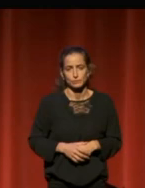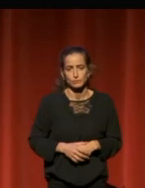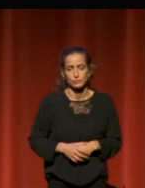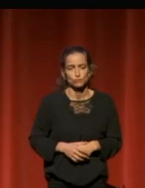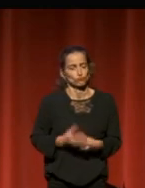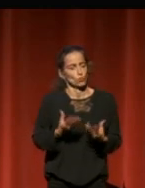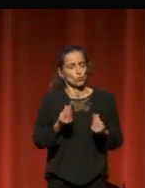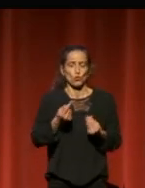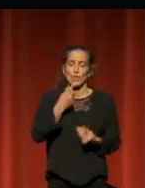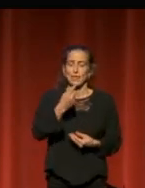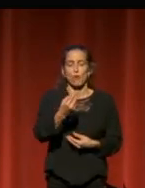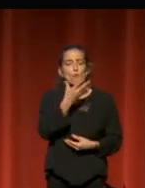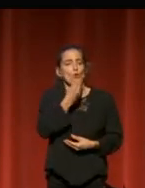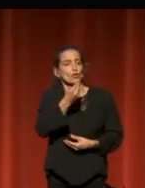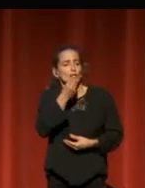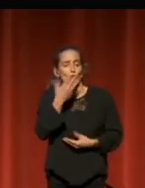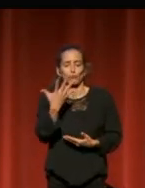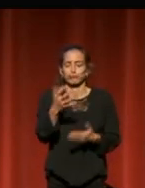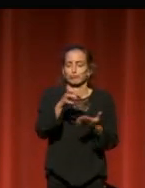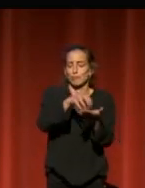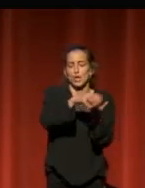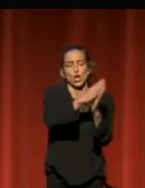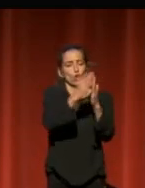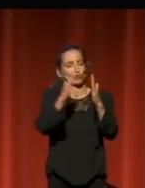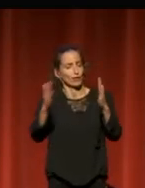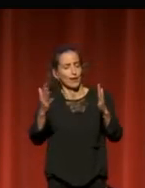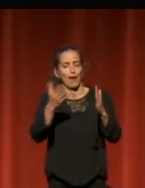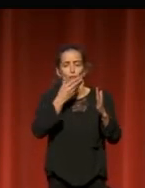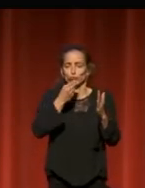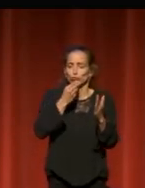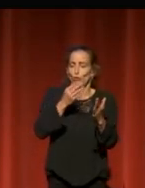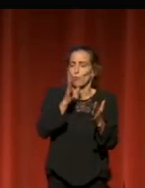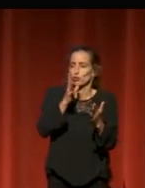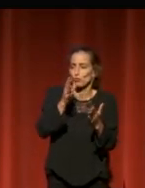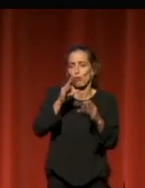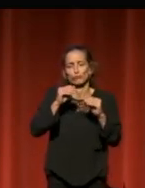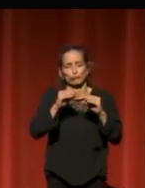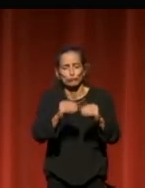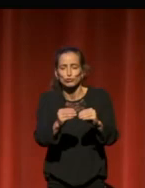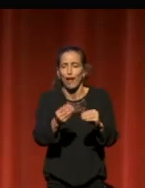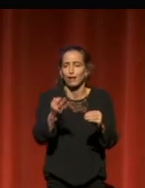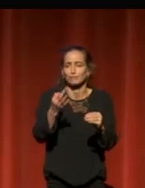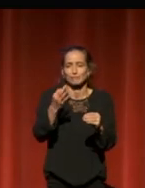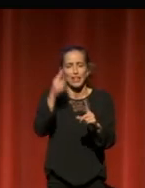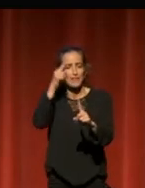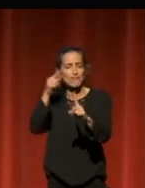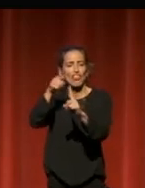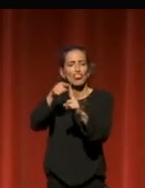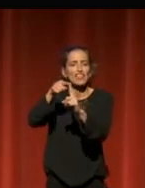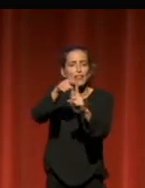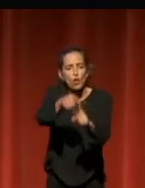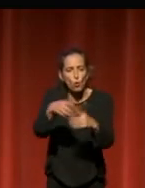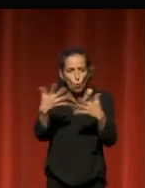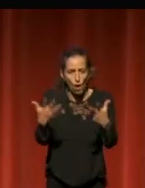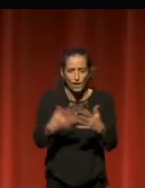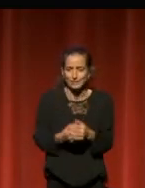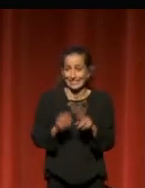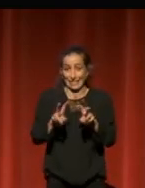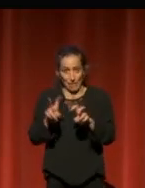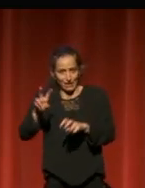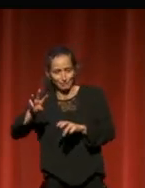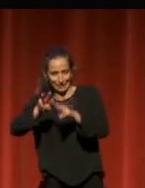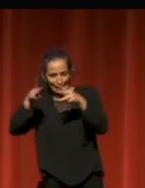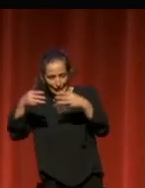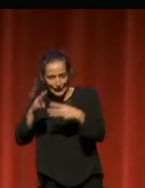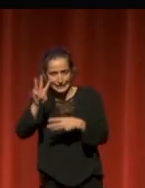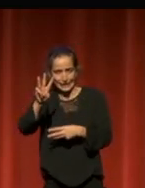lo importante que son las bibliotecas, para lo que sirven, hacia dónde tienen que ir, el 3G, la